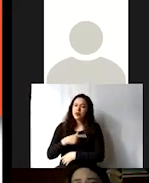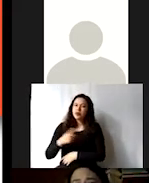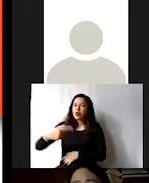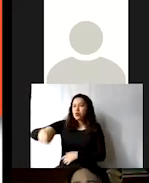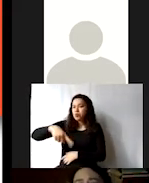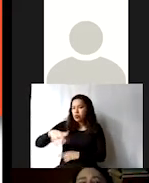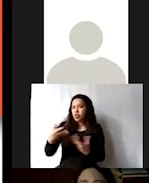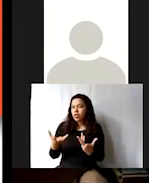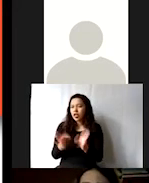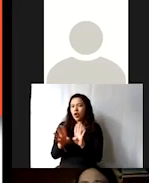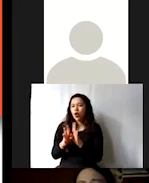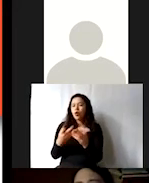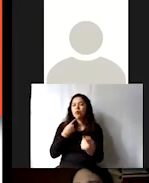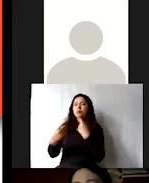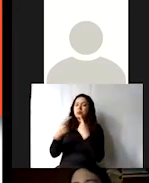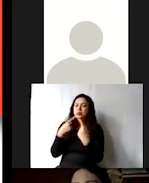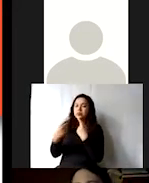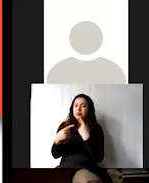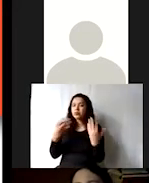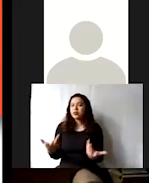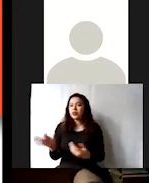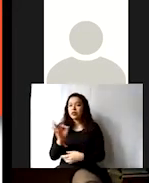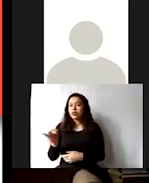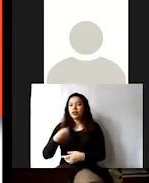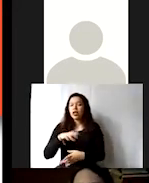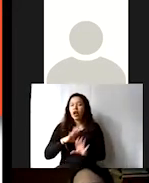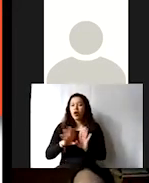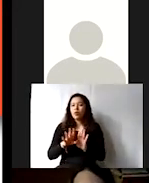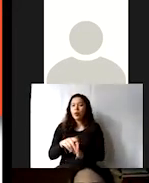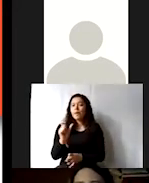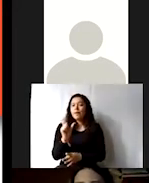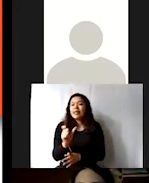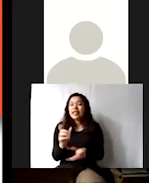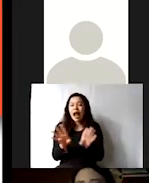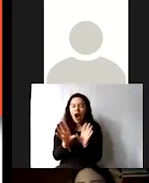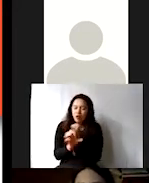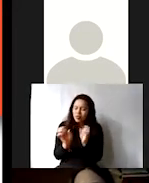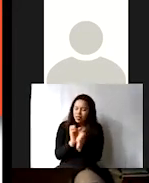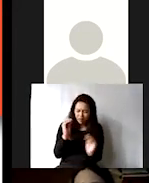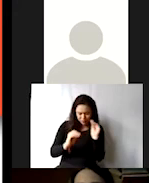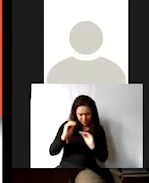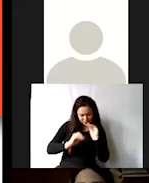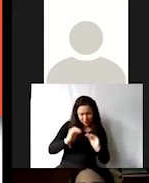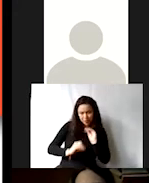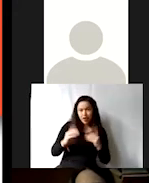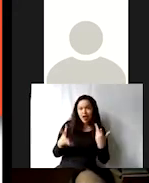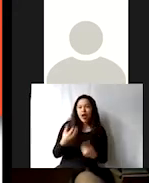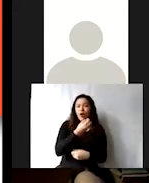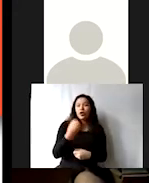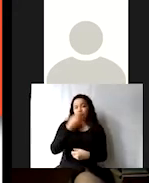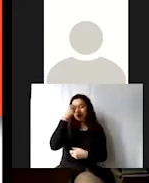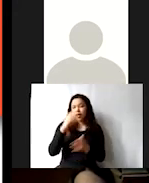estén interlocutando y al menos podamos salir con una pequeña producción por organización de lo que es alinear la